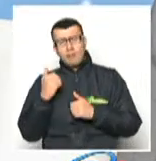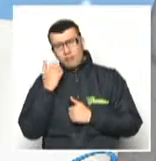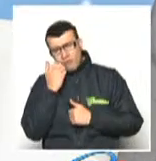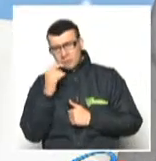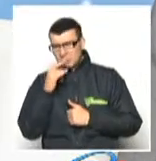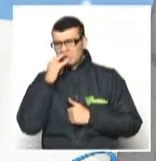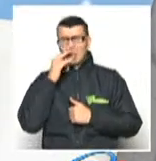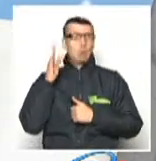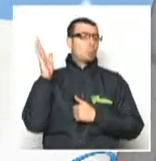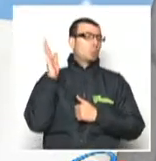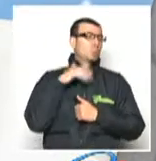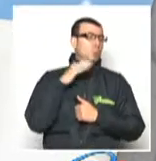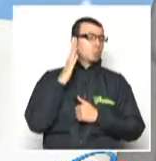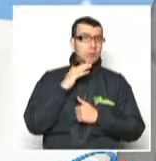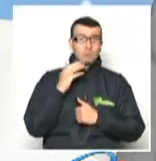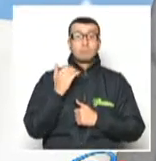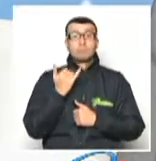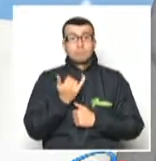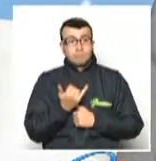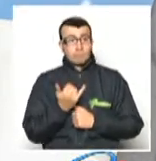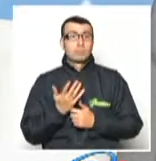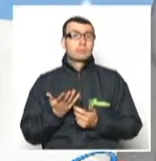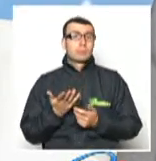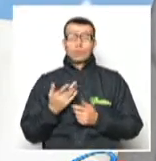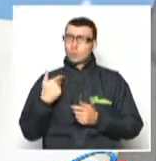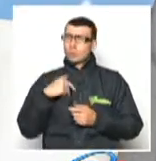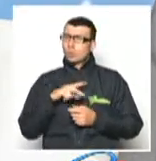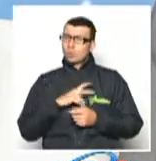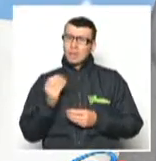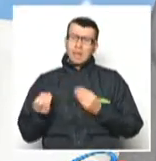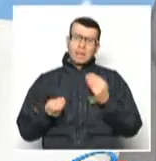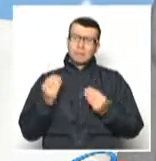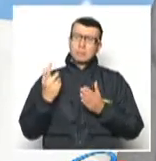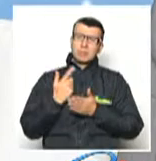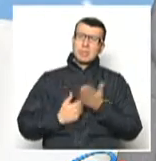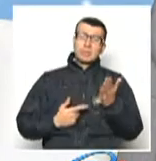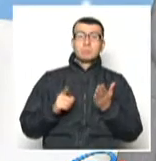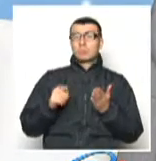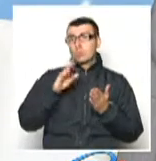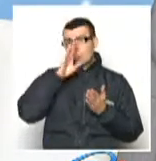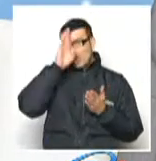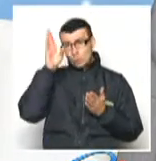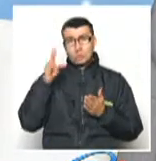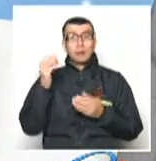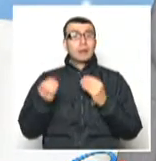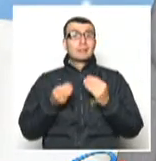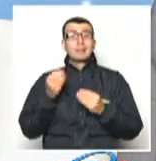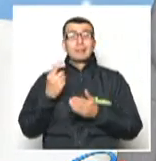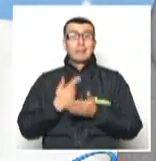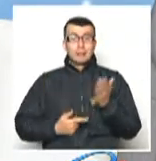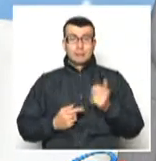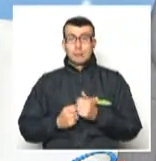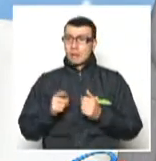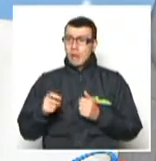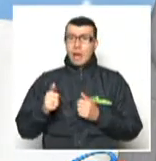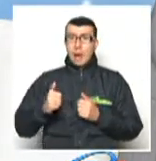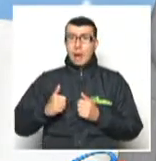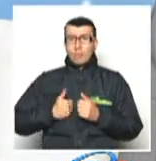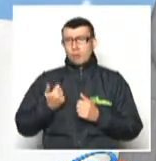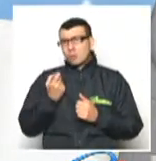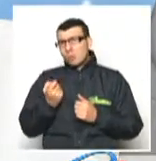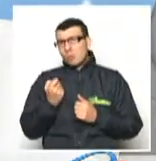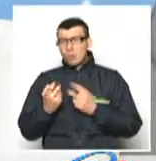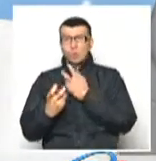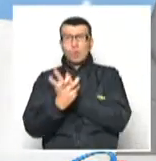son tenaces en la boca. Entonces, lo que nosotros hacemos en este caso es súper común, es que aprovechamos el poco hueso que queda en los